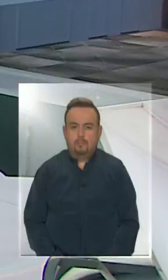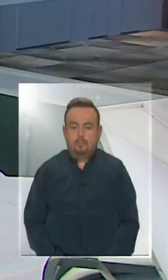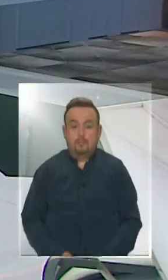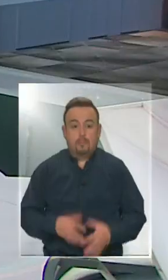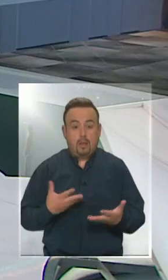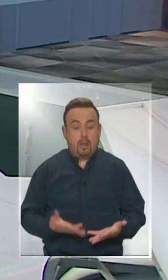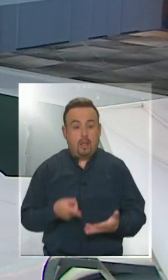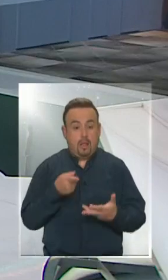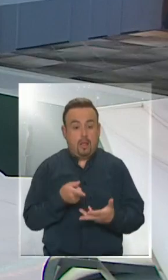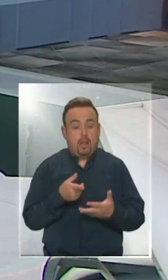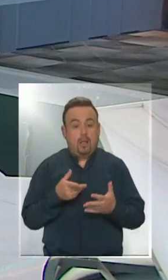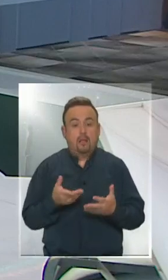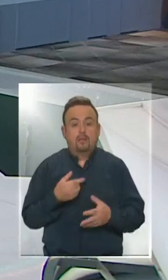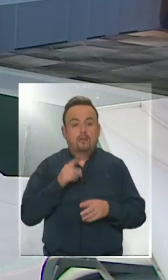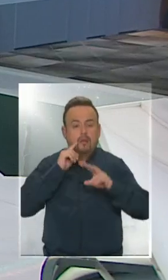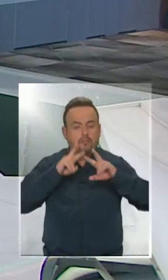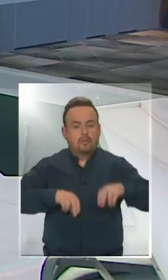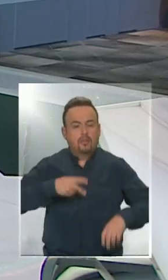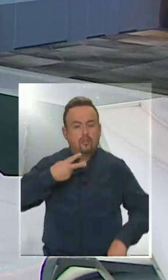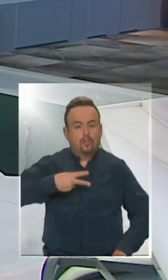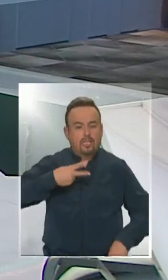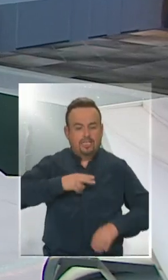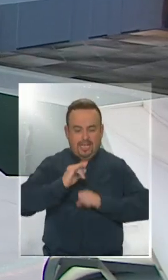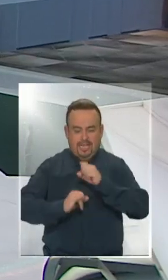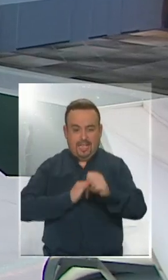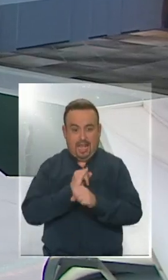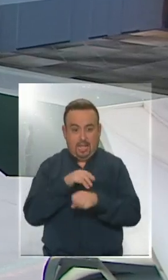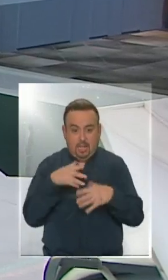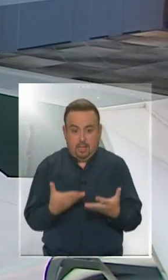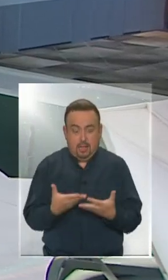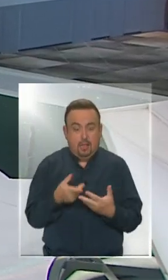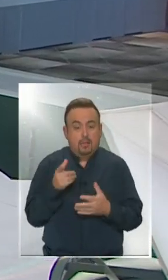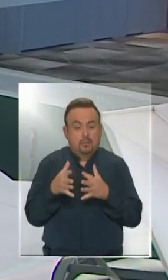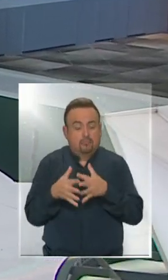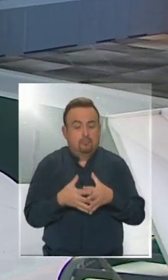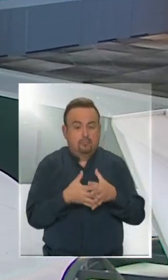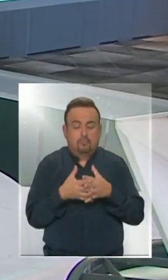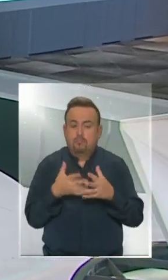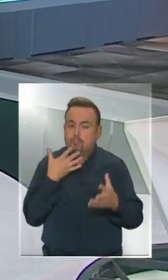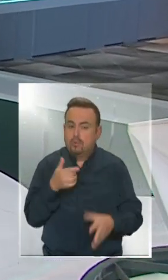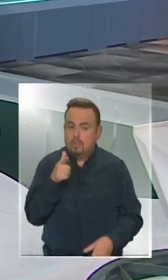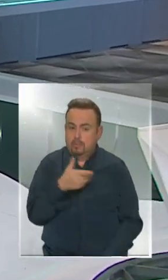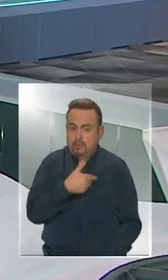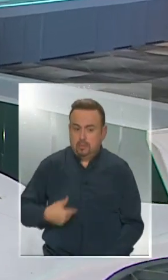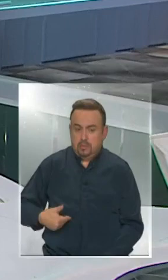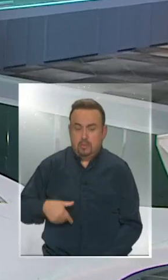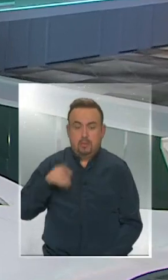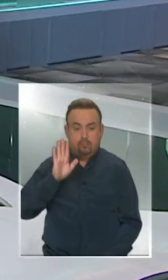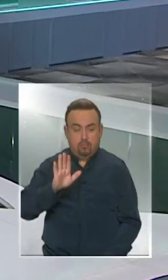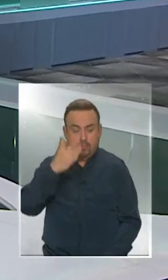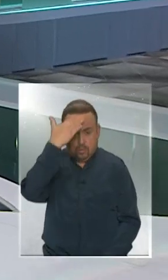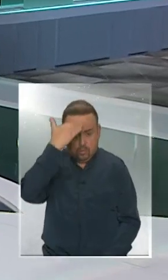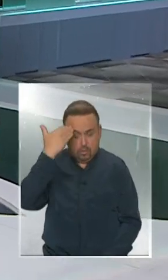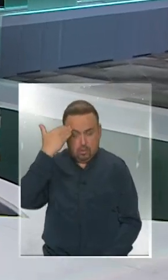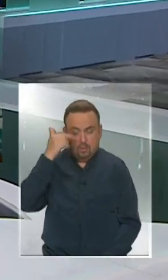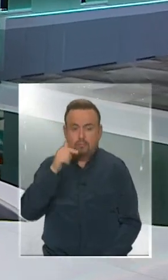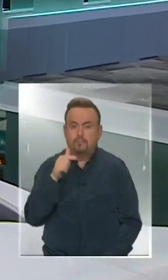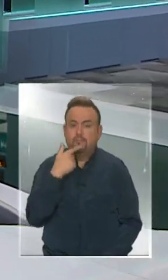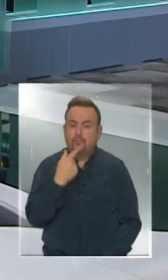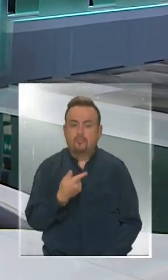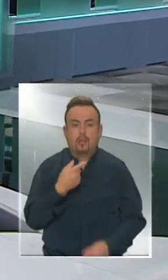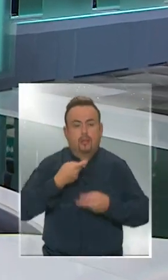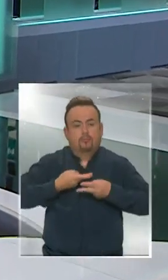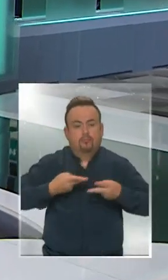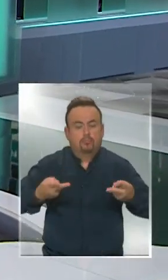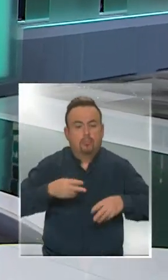ahora vamos a revisar noticias internacionales y comenzamos en eeuu porque el presidente de ese país donald trump anunció